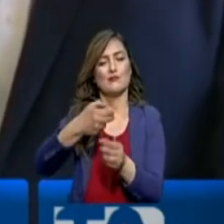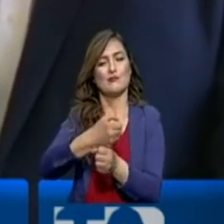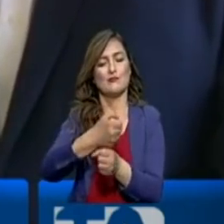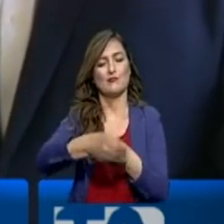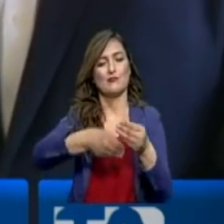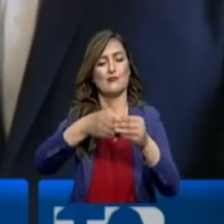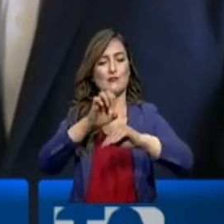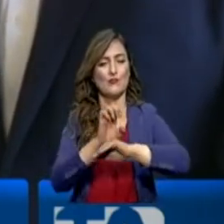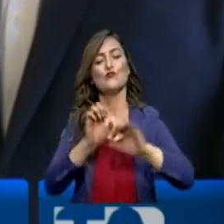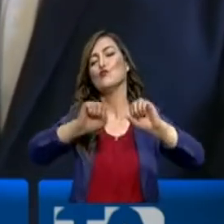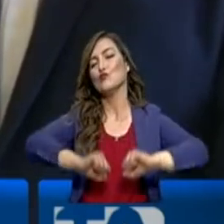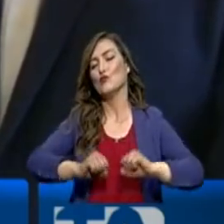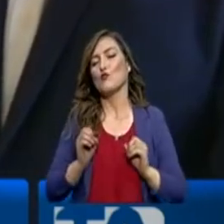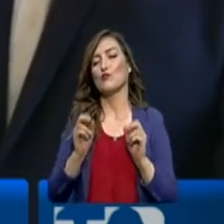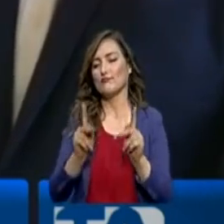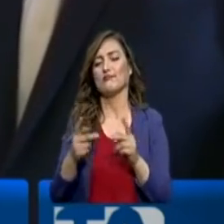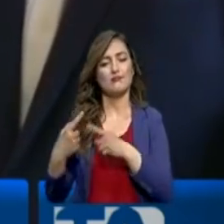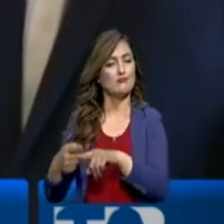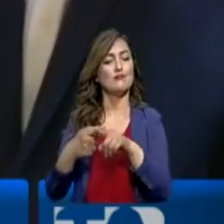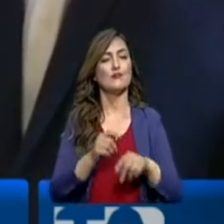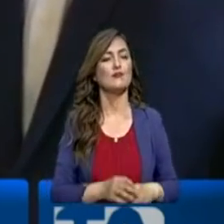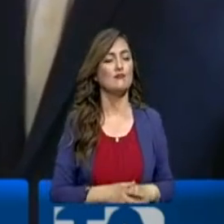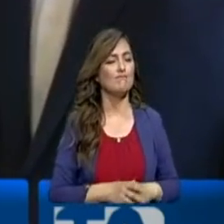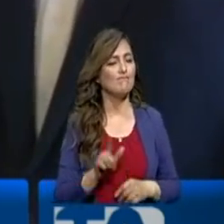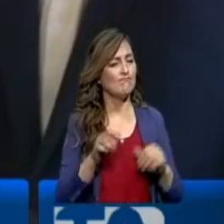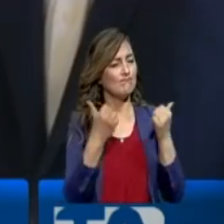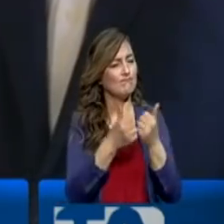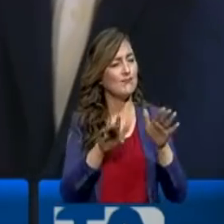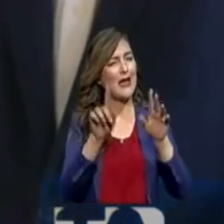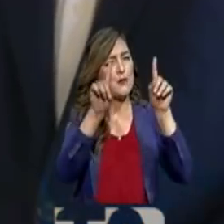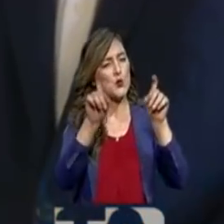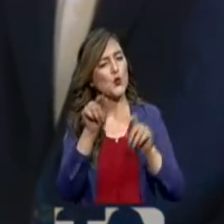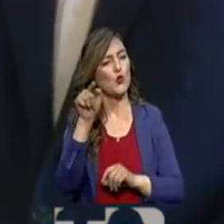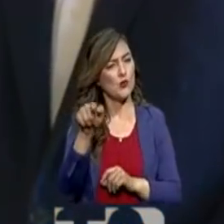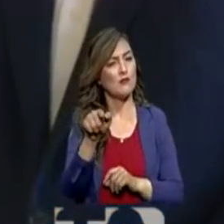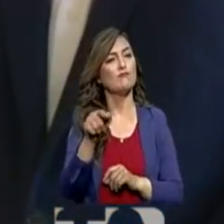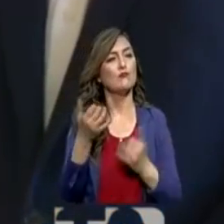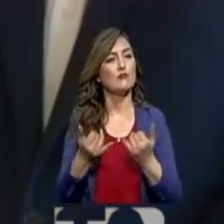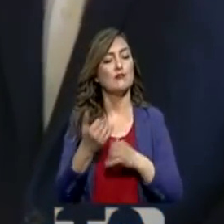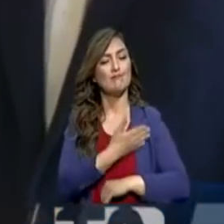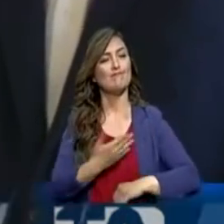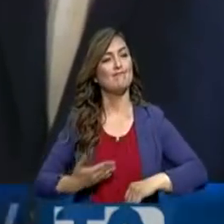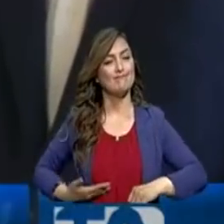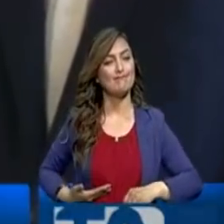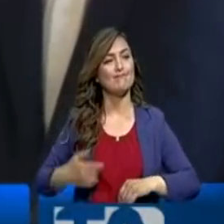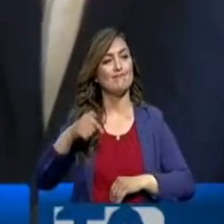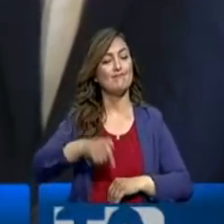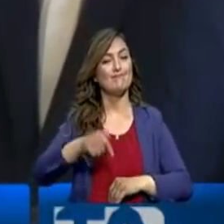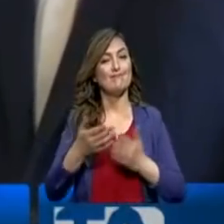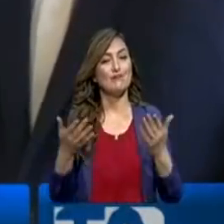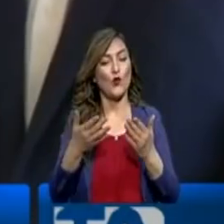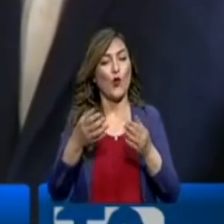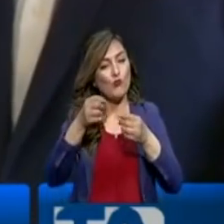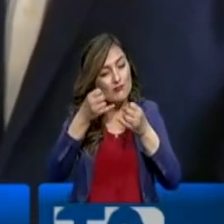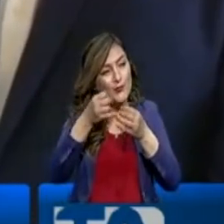inversión en el Ecuador y con ello la generación de oportunidades. Asambleísta, entiendo que ustedes estuvieron en el Palacio el día de hoy para finiquitar tal vez los